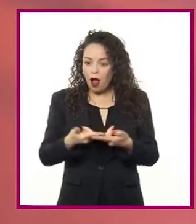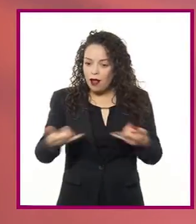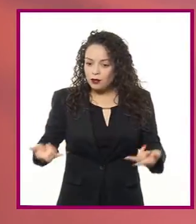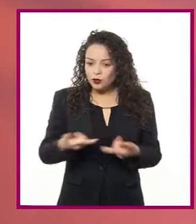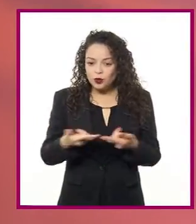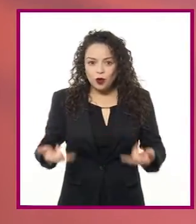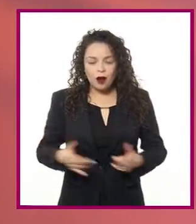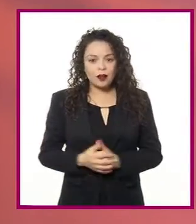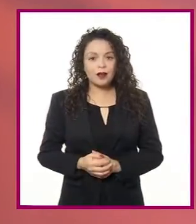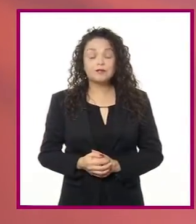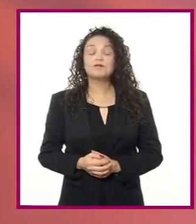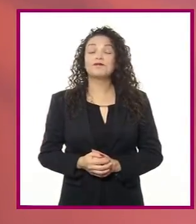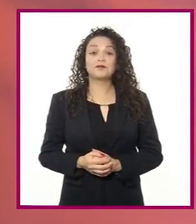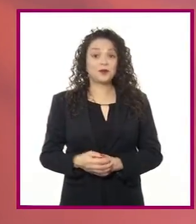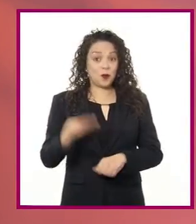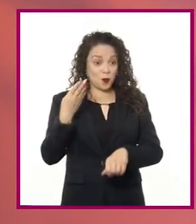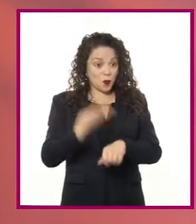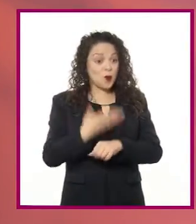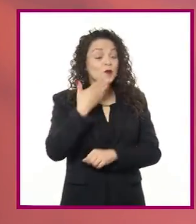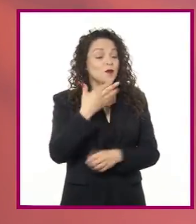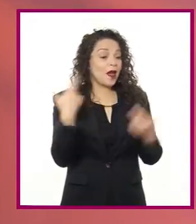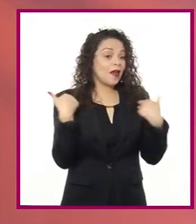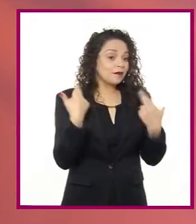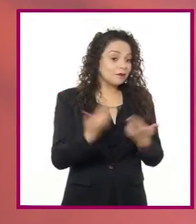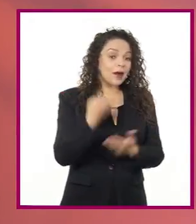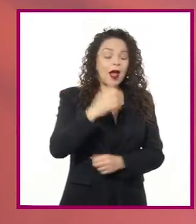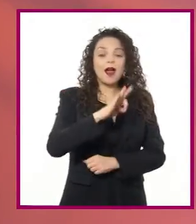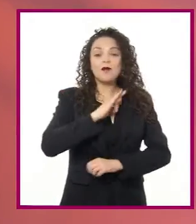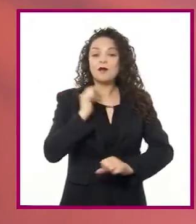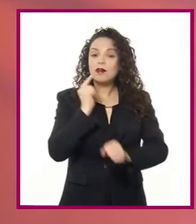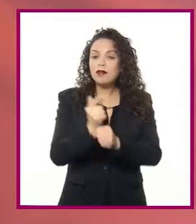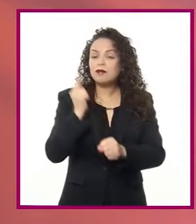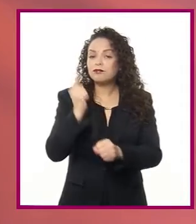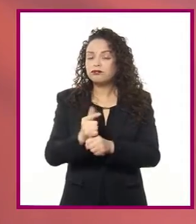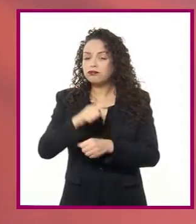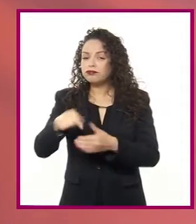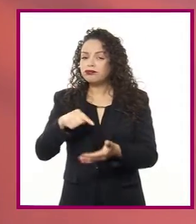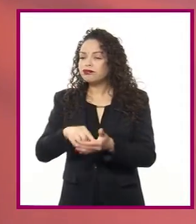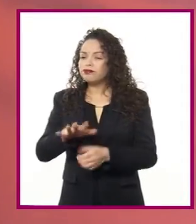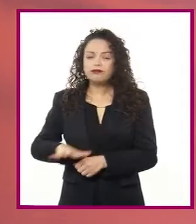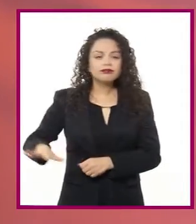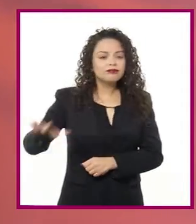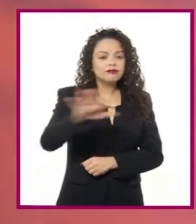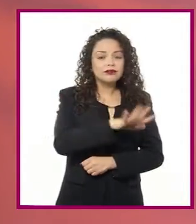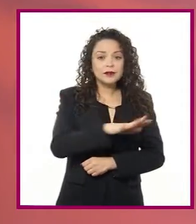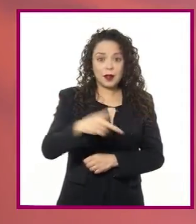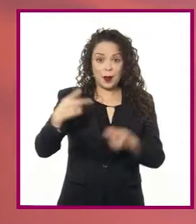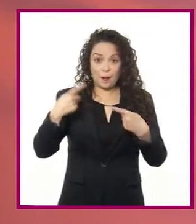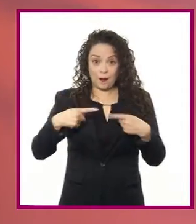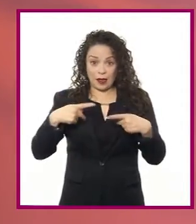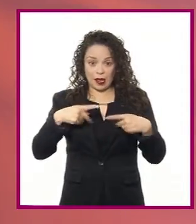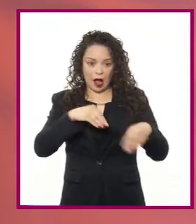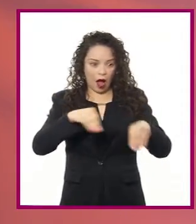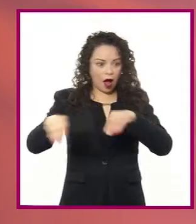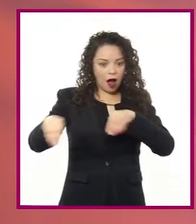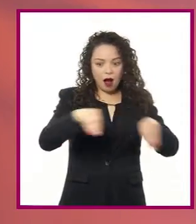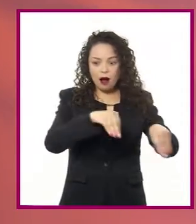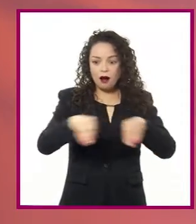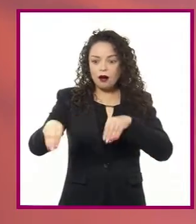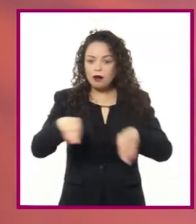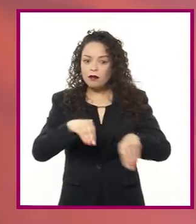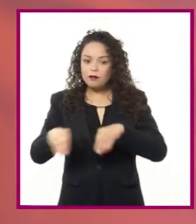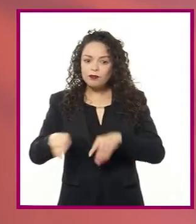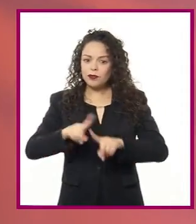¡Qué bien, profesora! Pues esto nos permitirá identificar los espacios en los cuales se mueven los personajes y se desarrollan